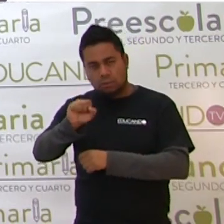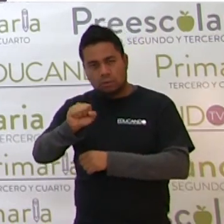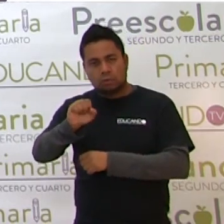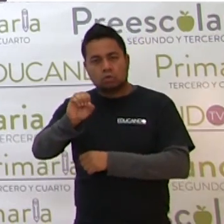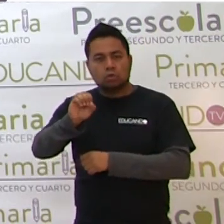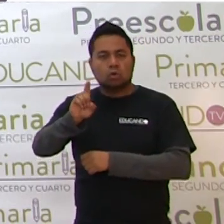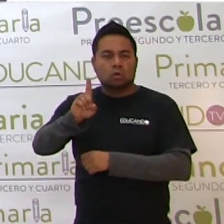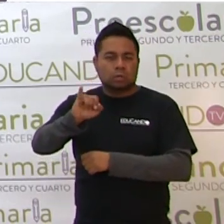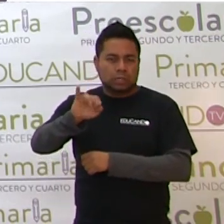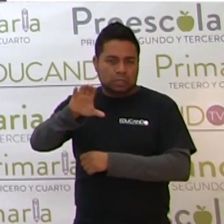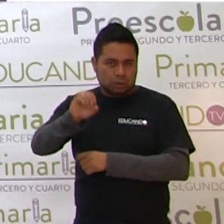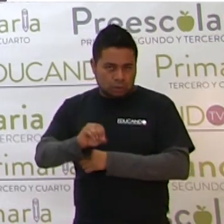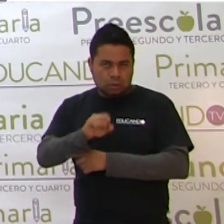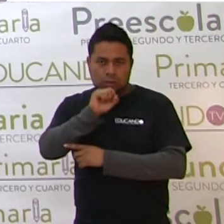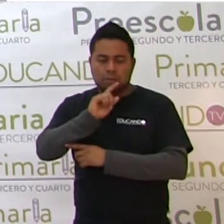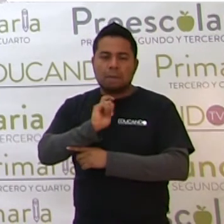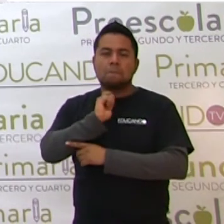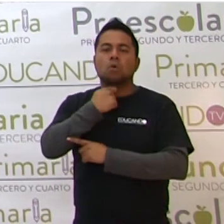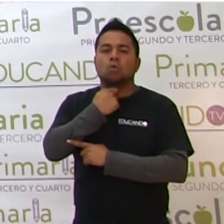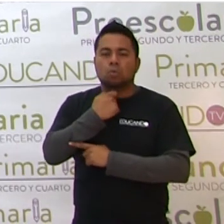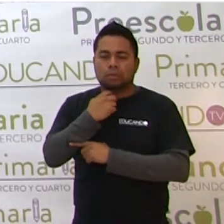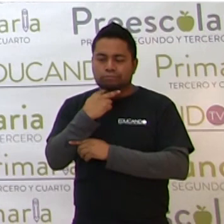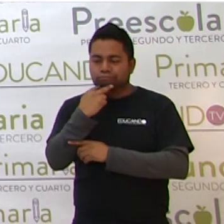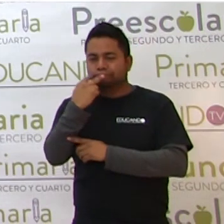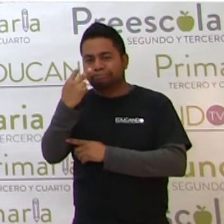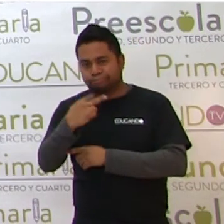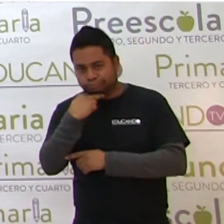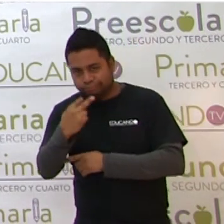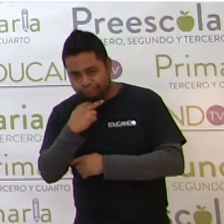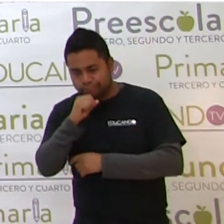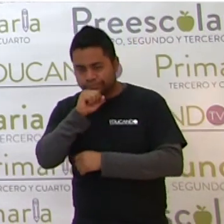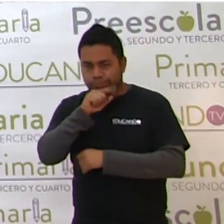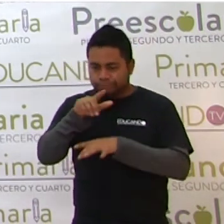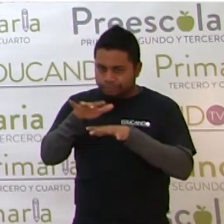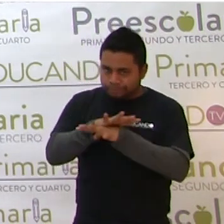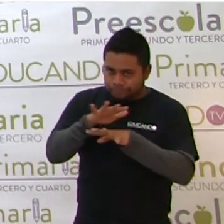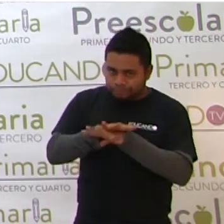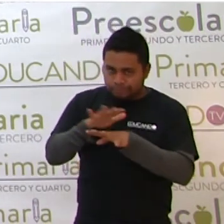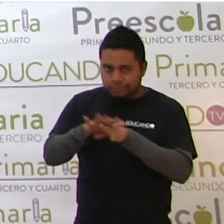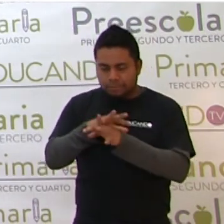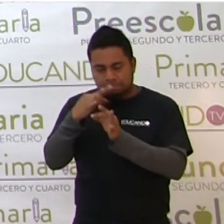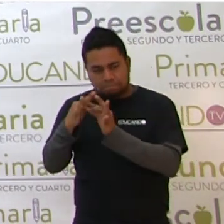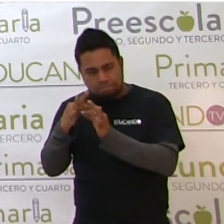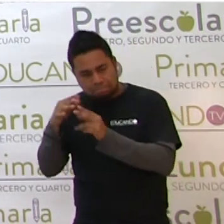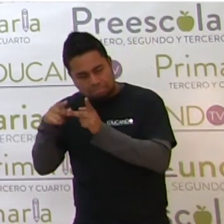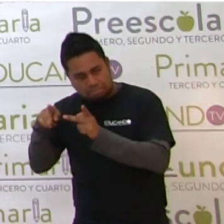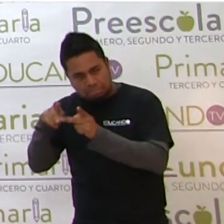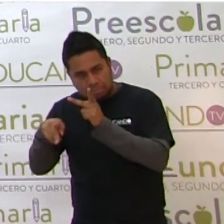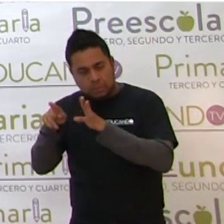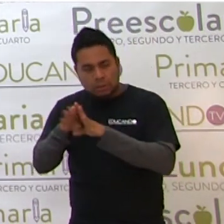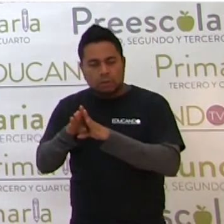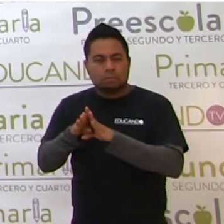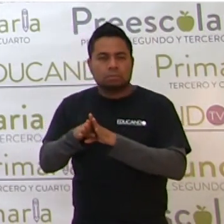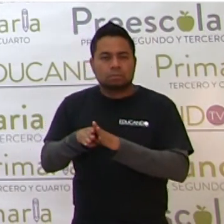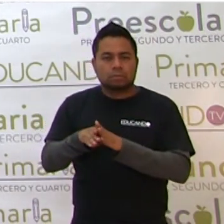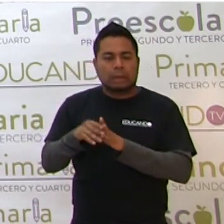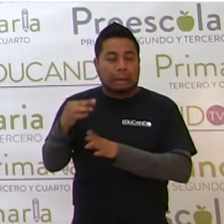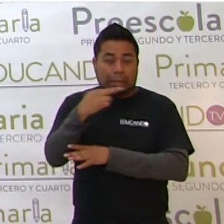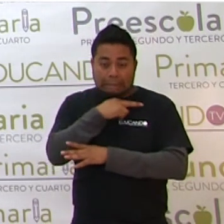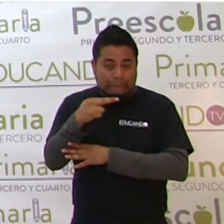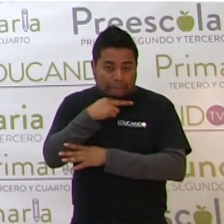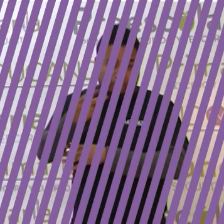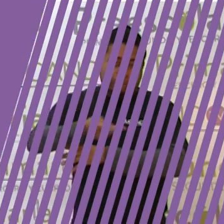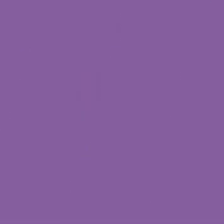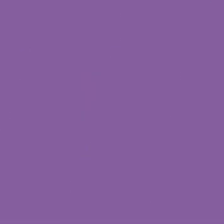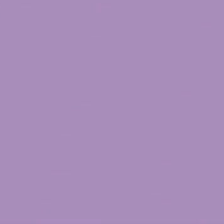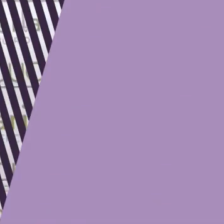vamos a valorar el volumen de la voz, vamos a modificar la entonación, ya no vamos a hablar con demasiada rapidez,